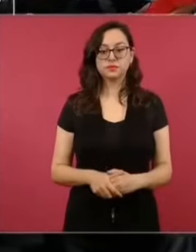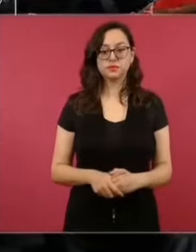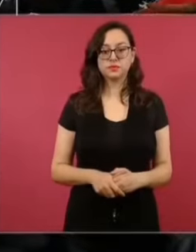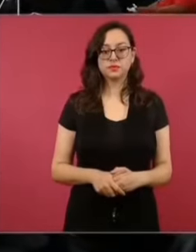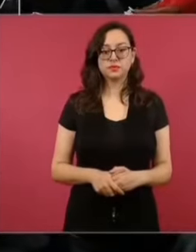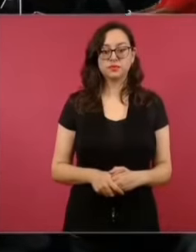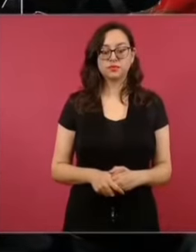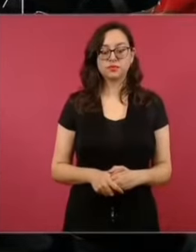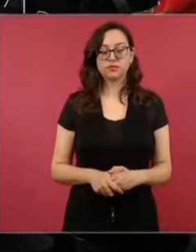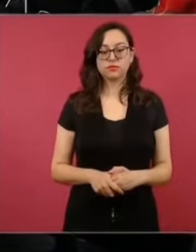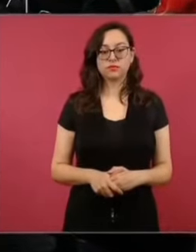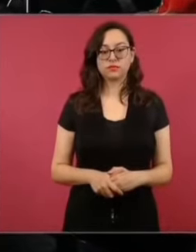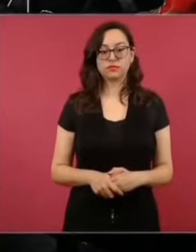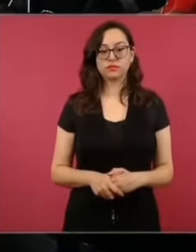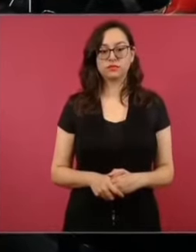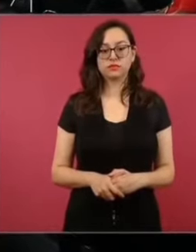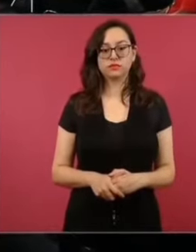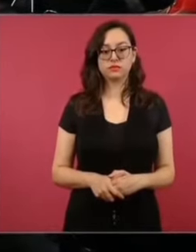No estamos